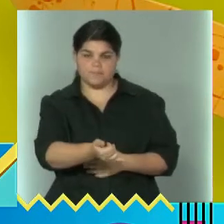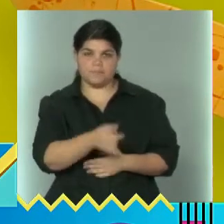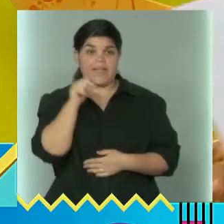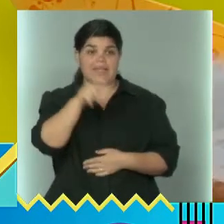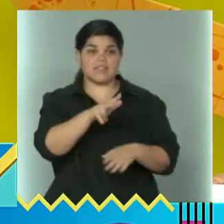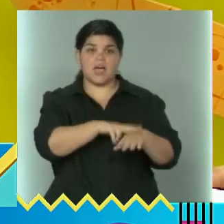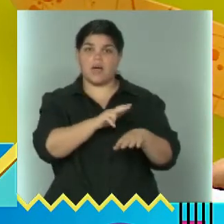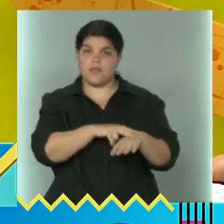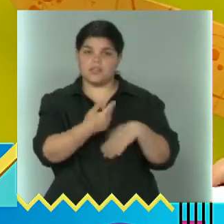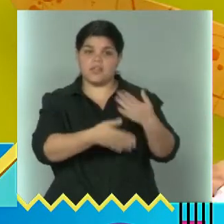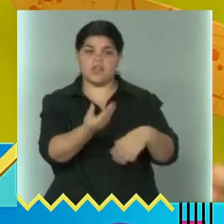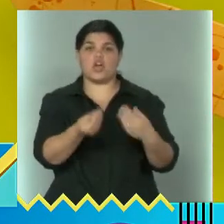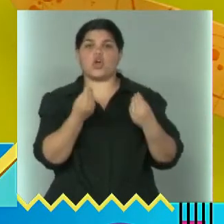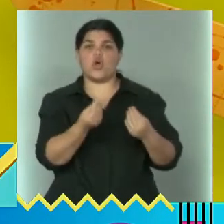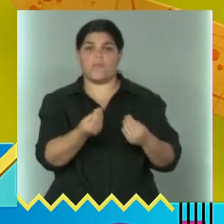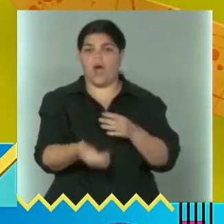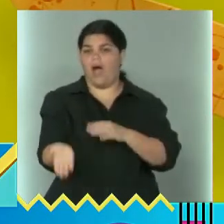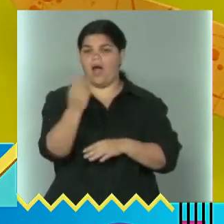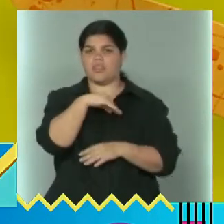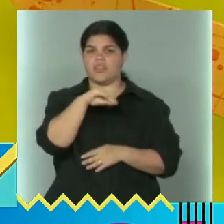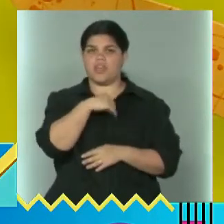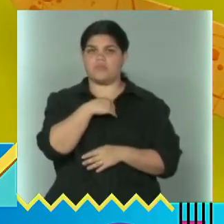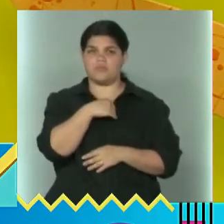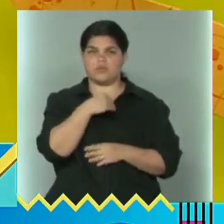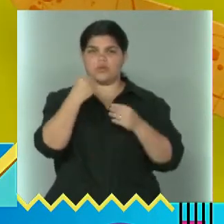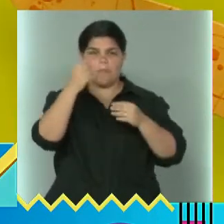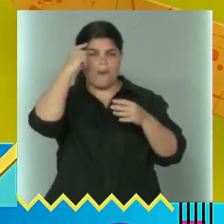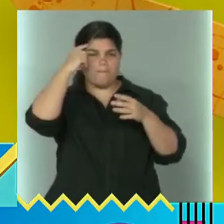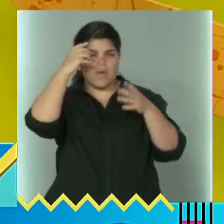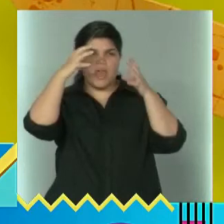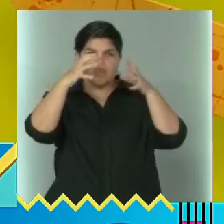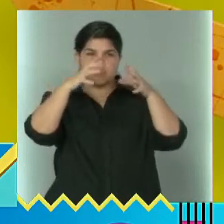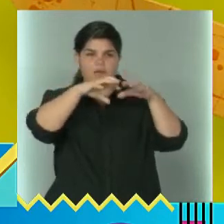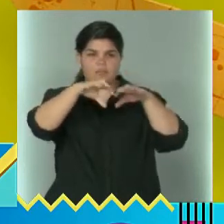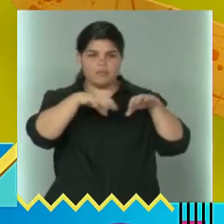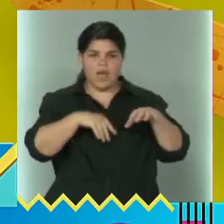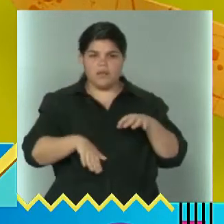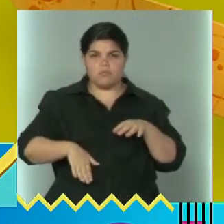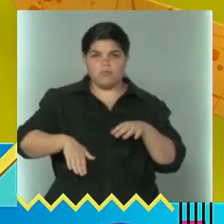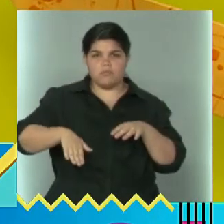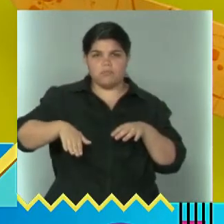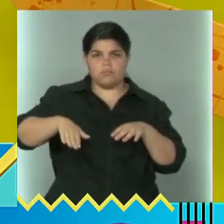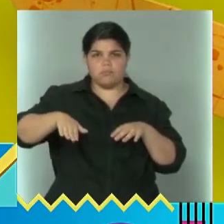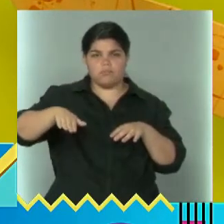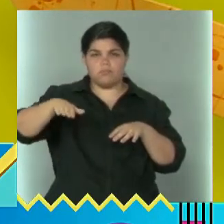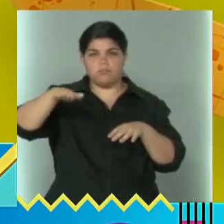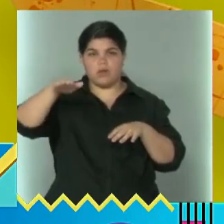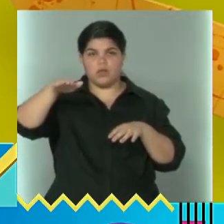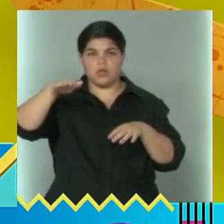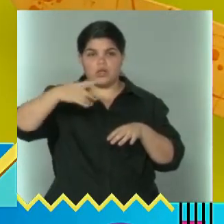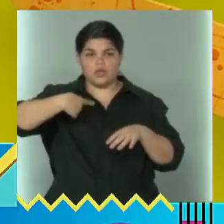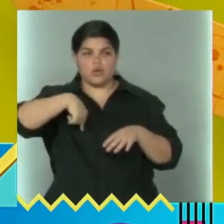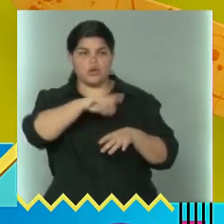capacidades provienen de sus creencias, es decir, de esos mapas mentales que construyó a lo largo de su vida. ¿Dónde está nuestro